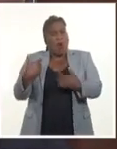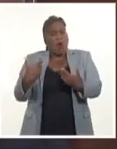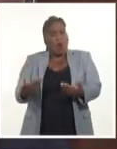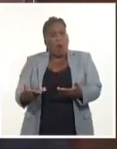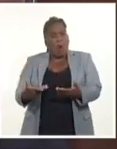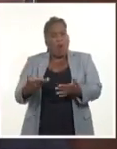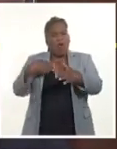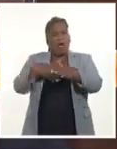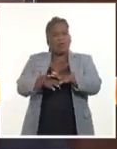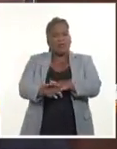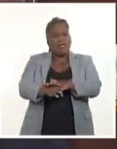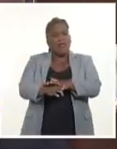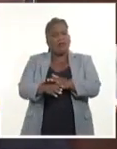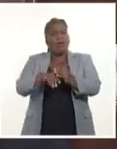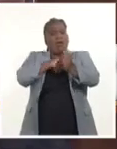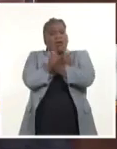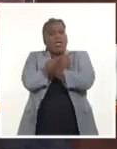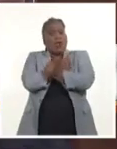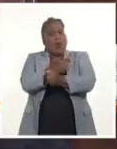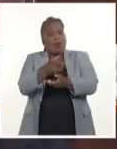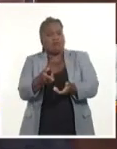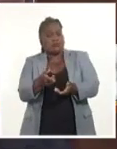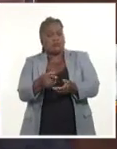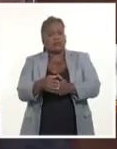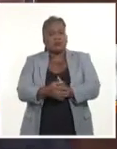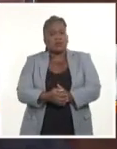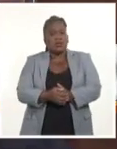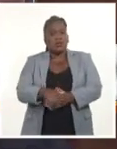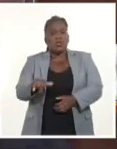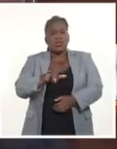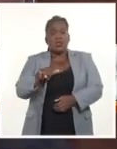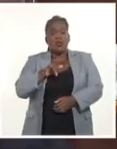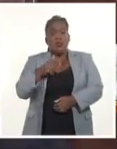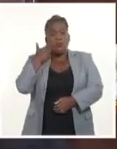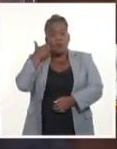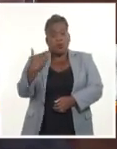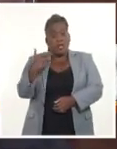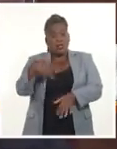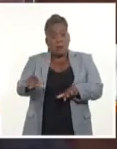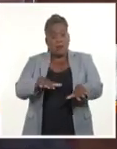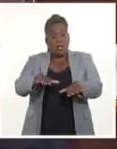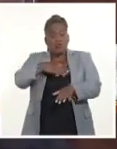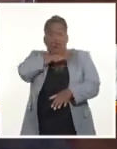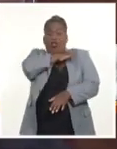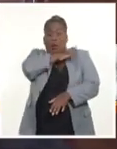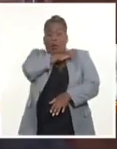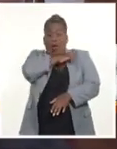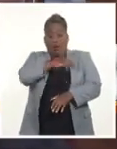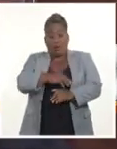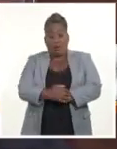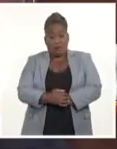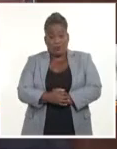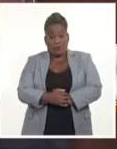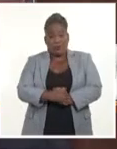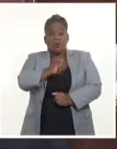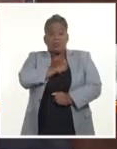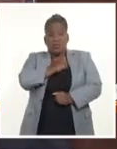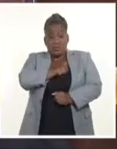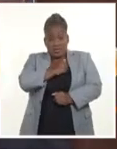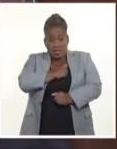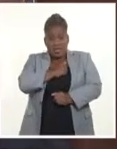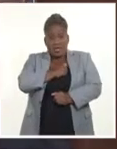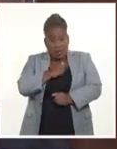de riesgo, ese es otro gran tema, y en la intensidad de la preparación de cuadros. Porque si queremos reindustrializar